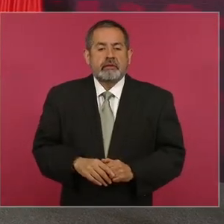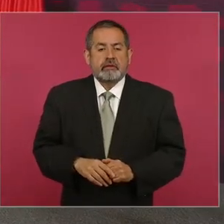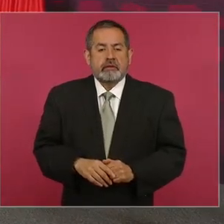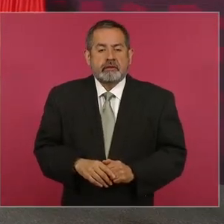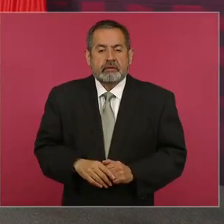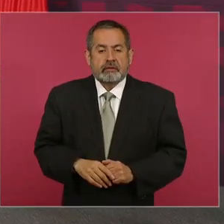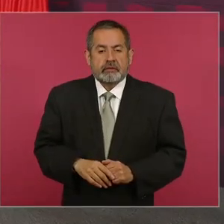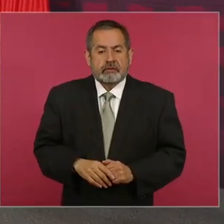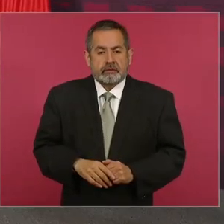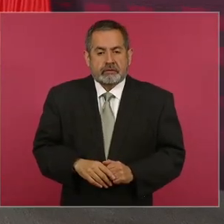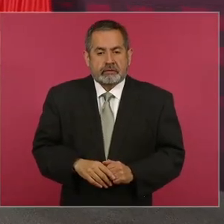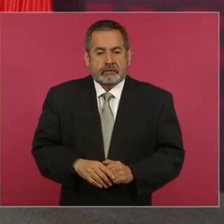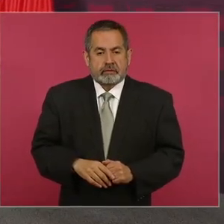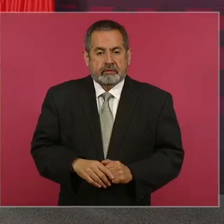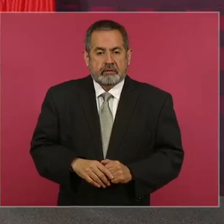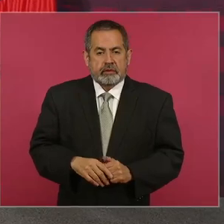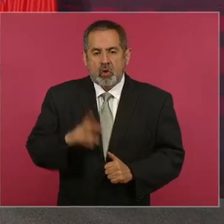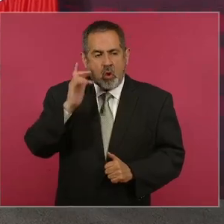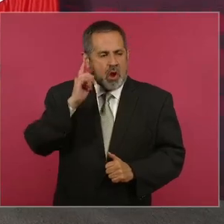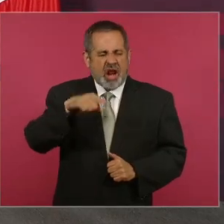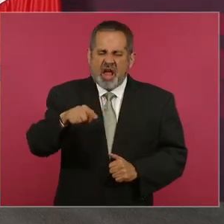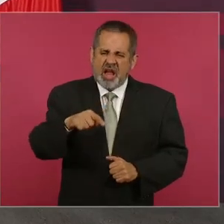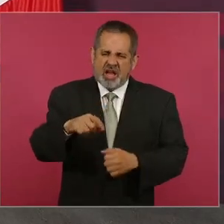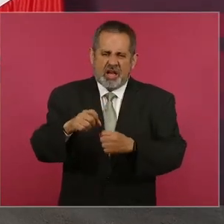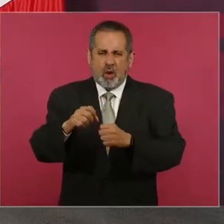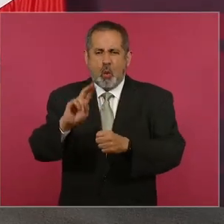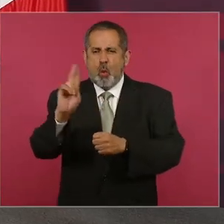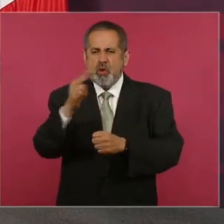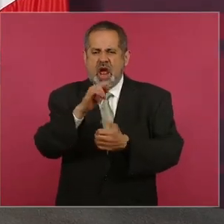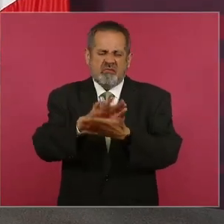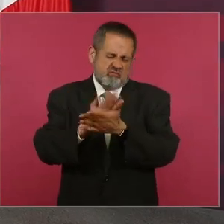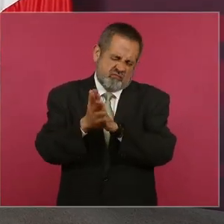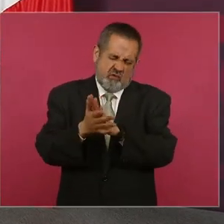se consolide la UNAM,